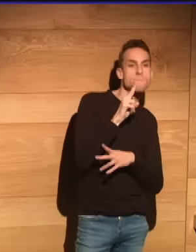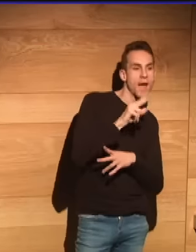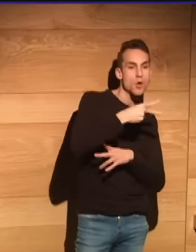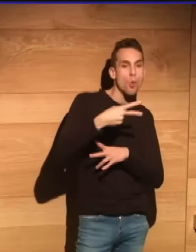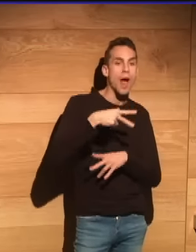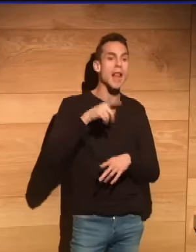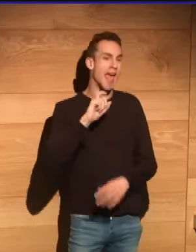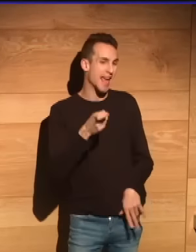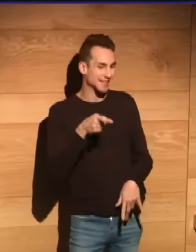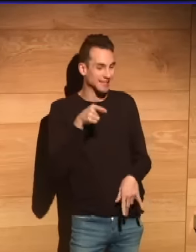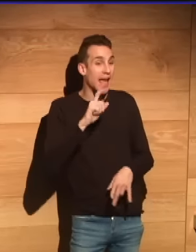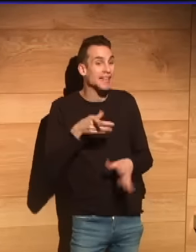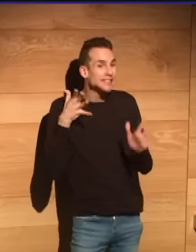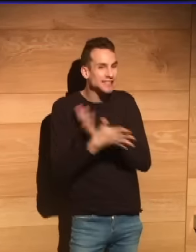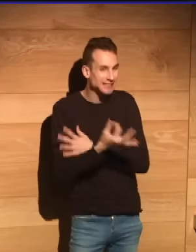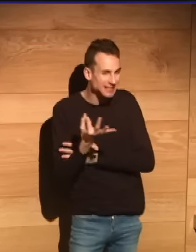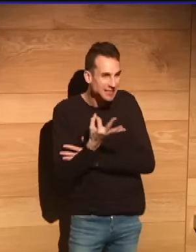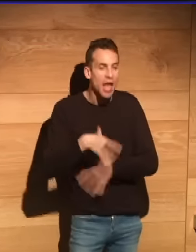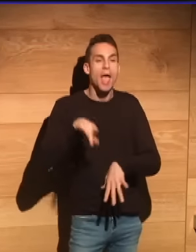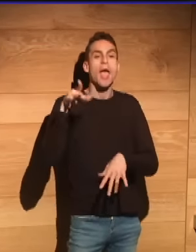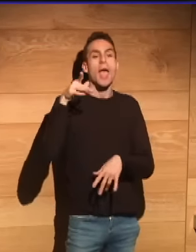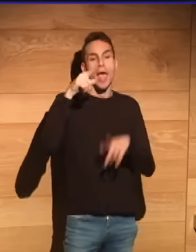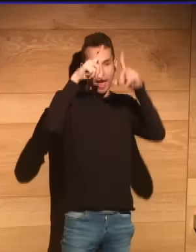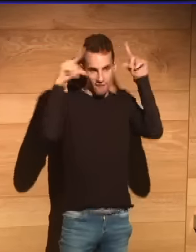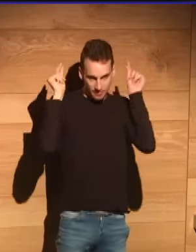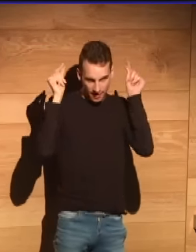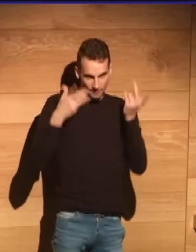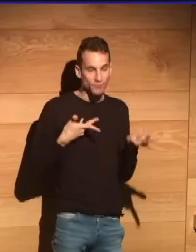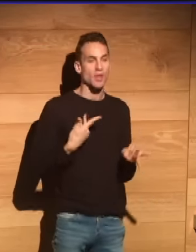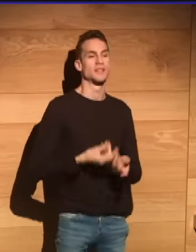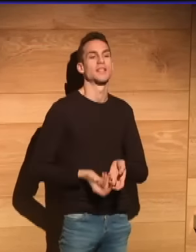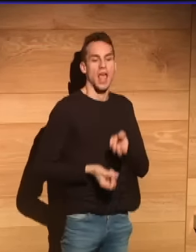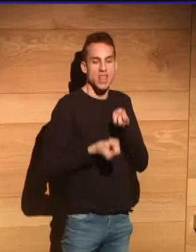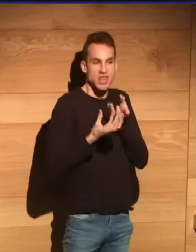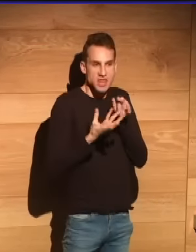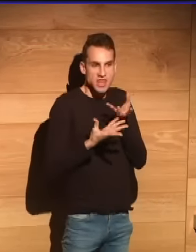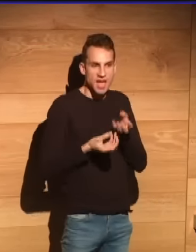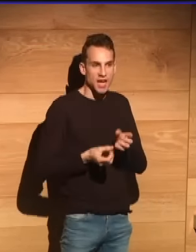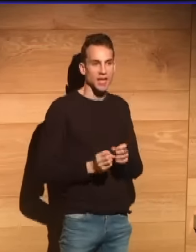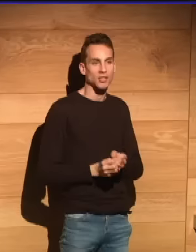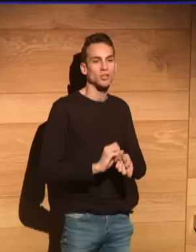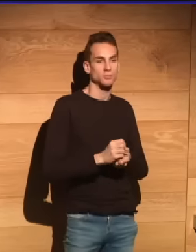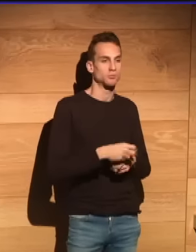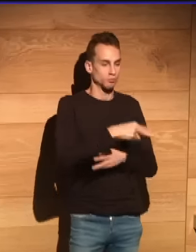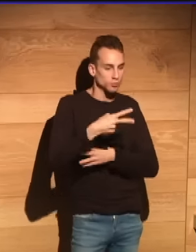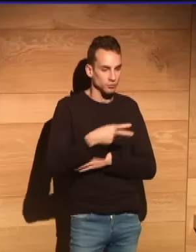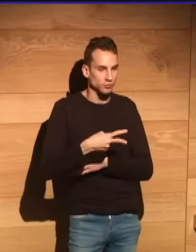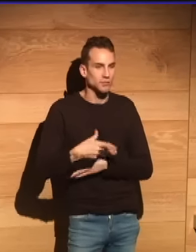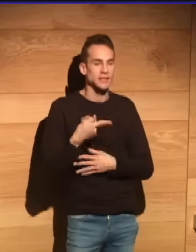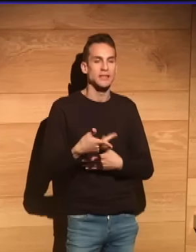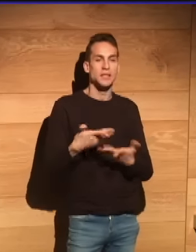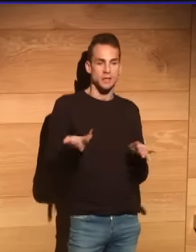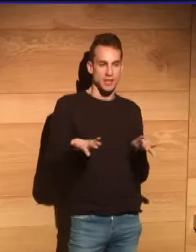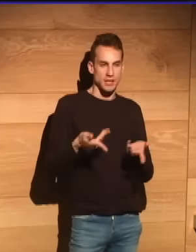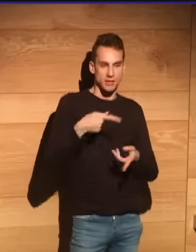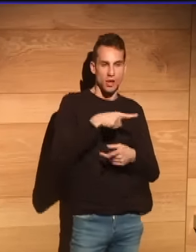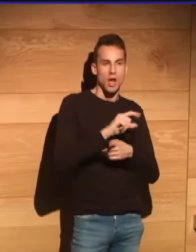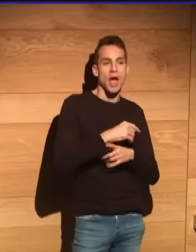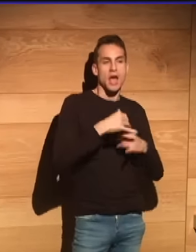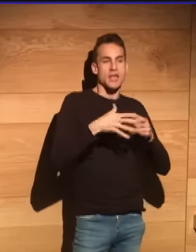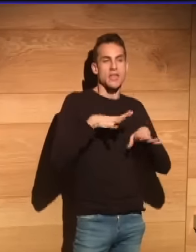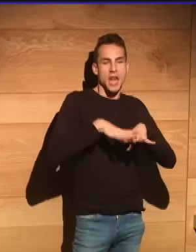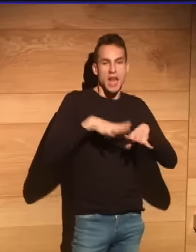Y todos los datos que iba sacando resultó que que esa red neuronal era machista, pero porque toda